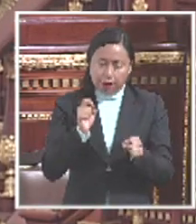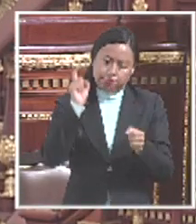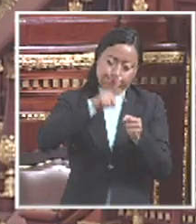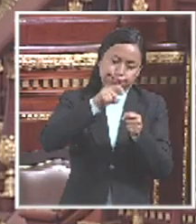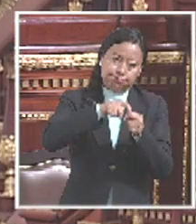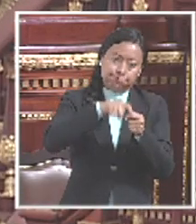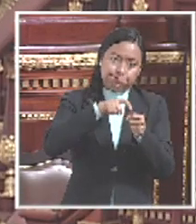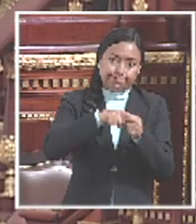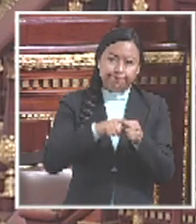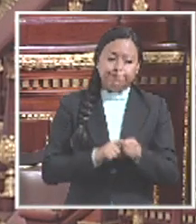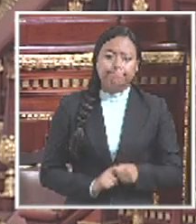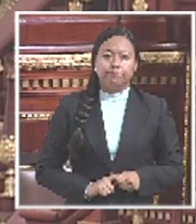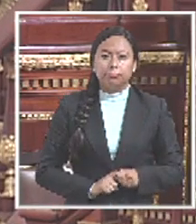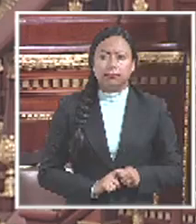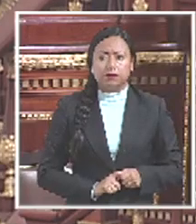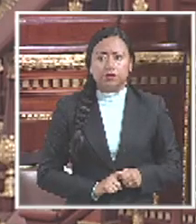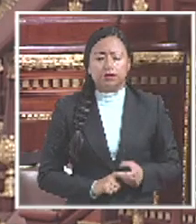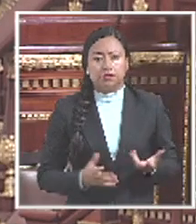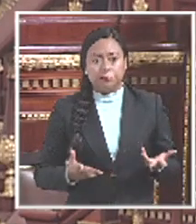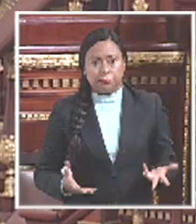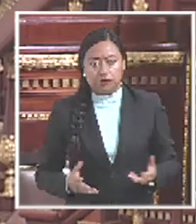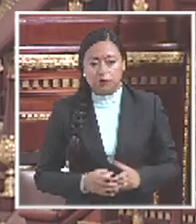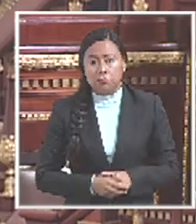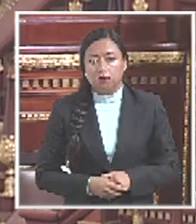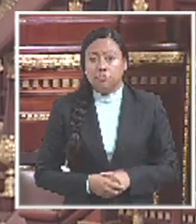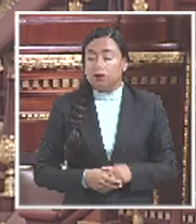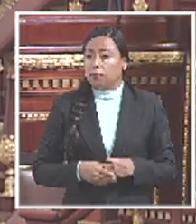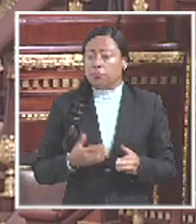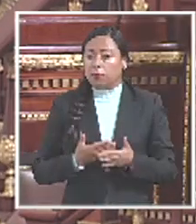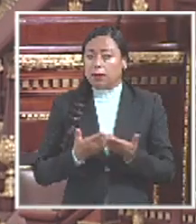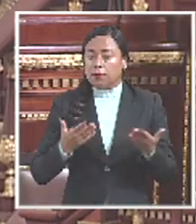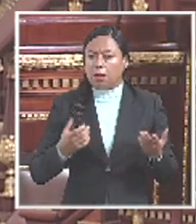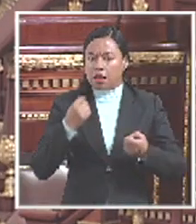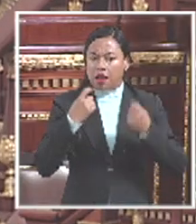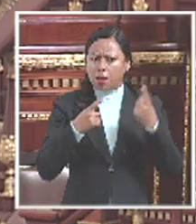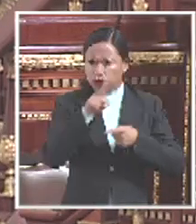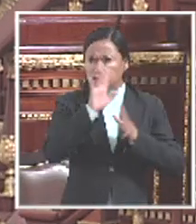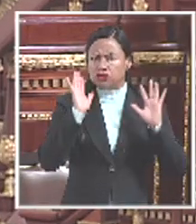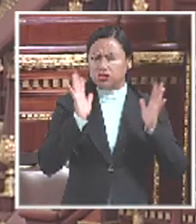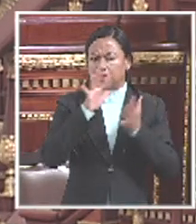Los que hemos leído las reformas y los que la han leído,